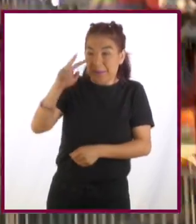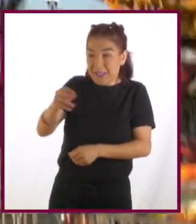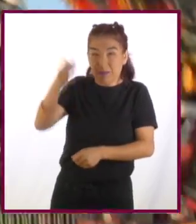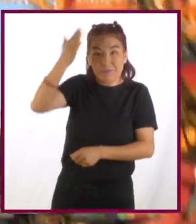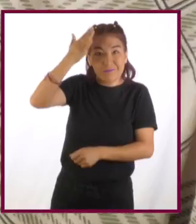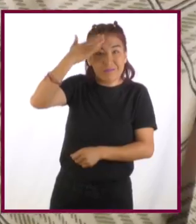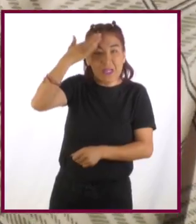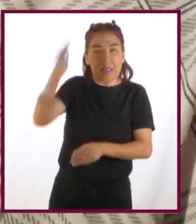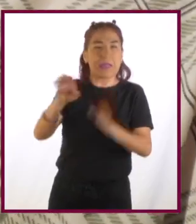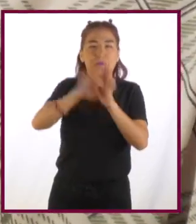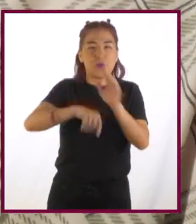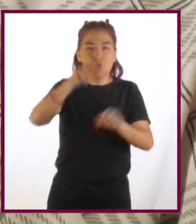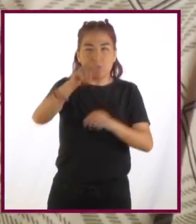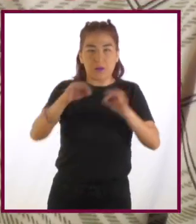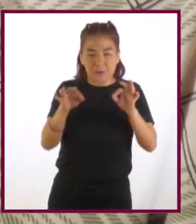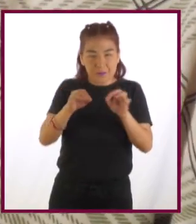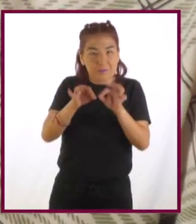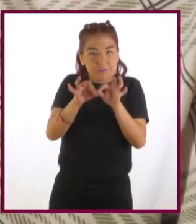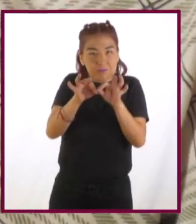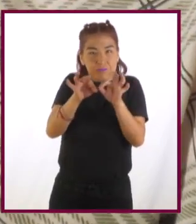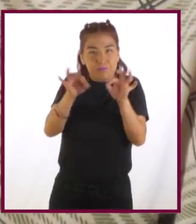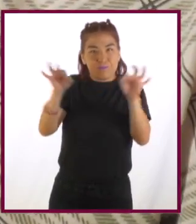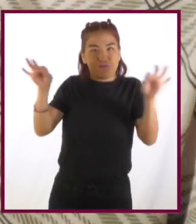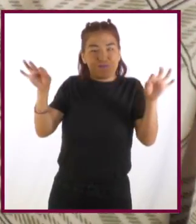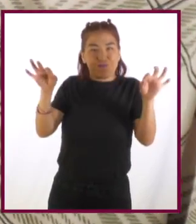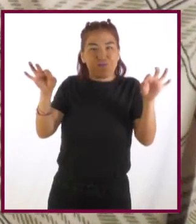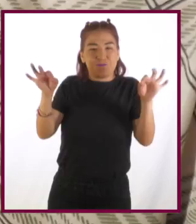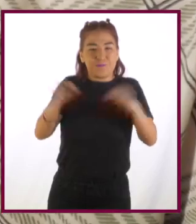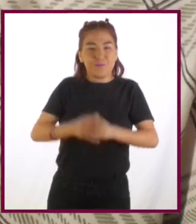referencia y yo estiro